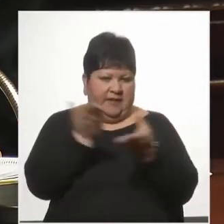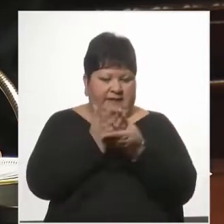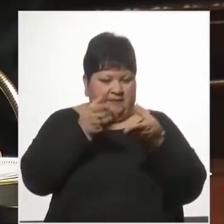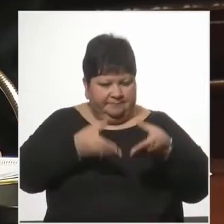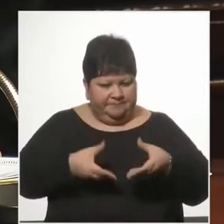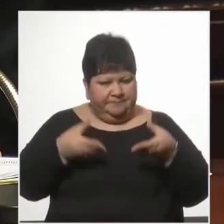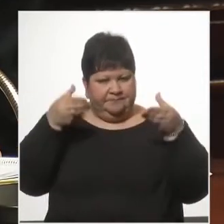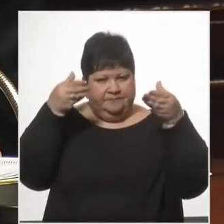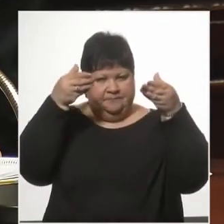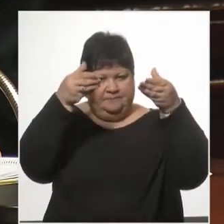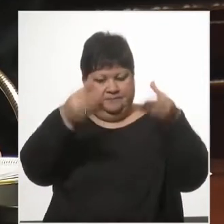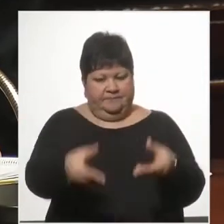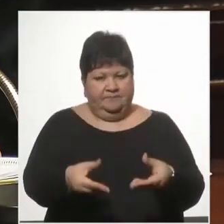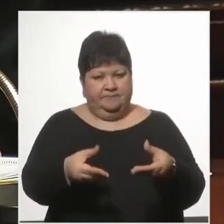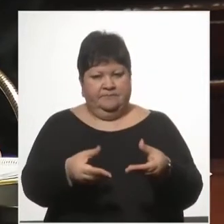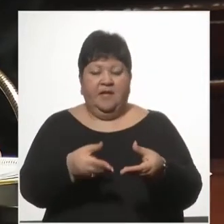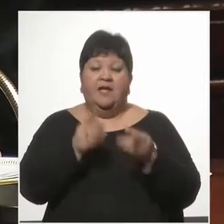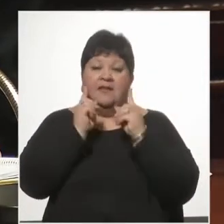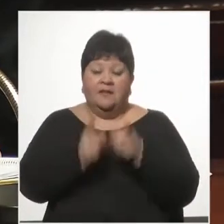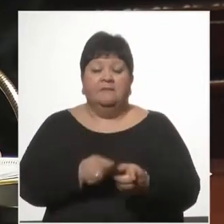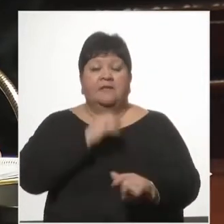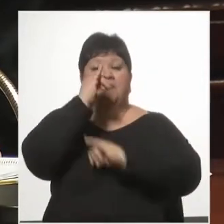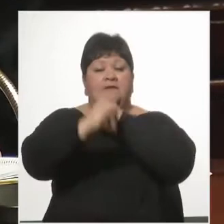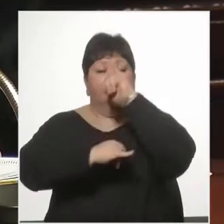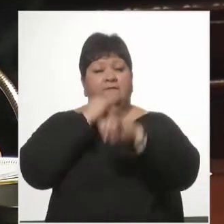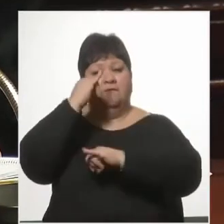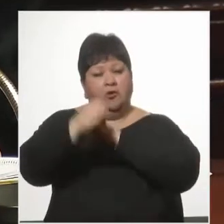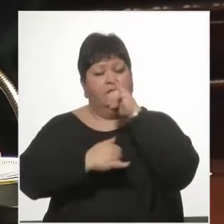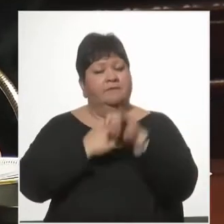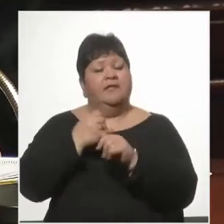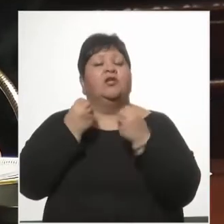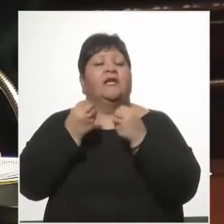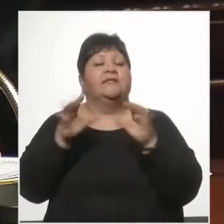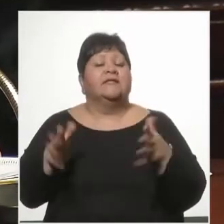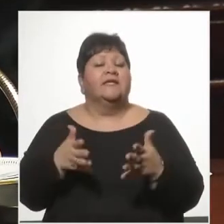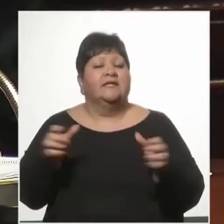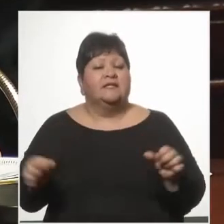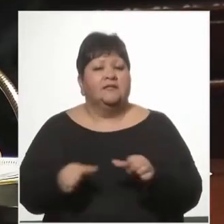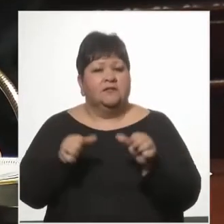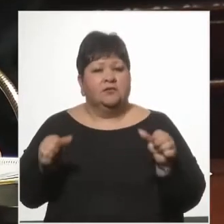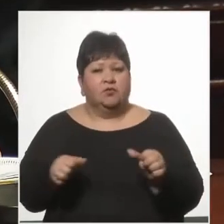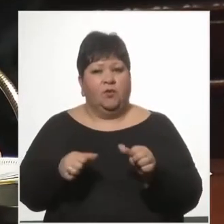Honor y adjunta un informe de los obrados de la justicia ordinaria